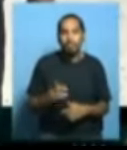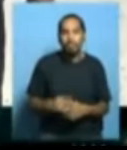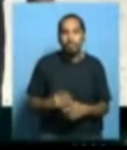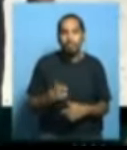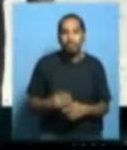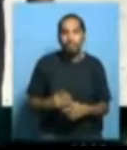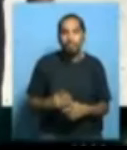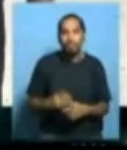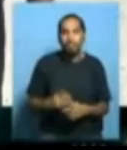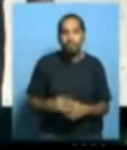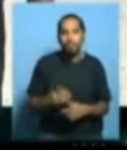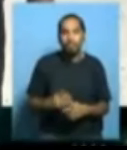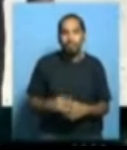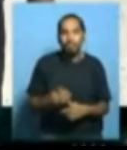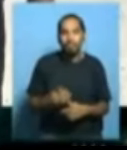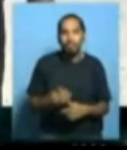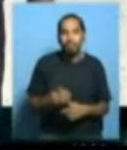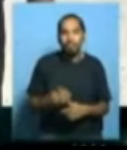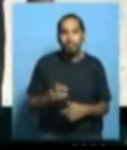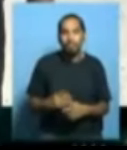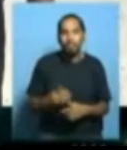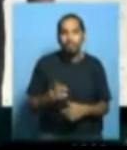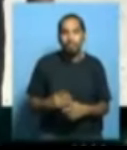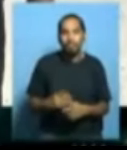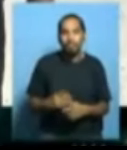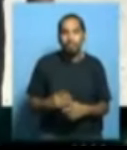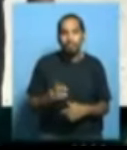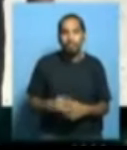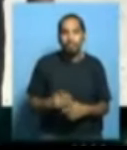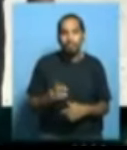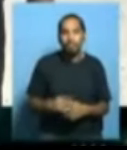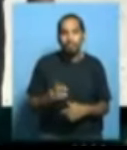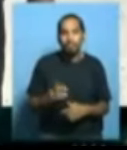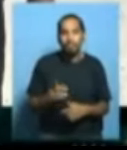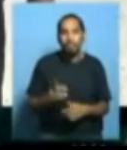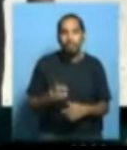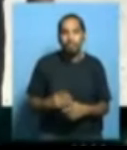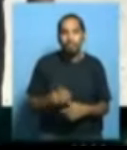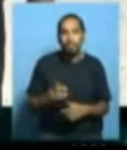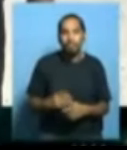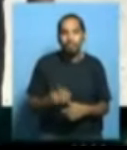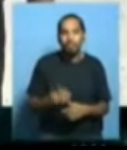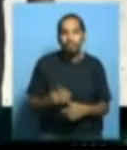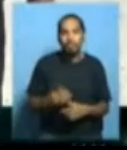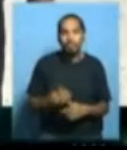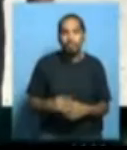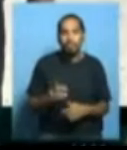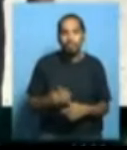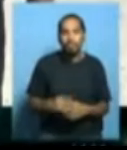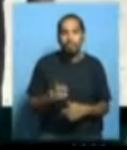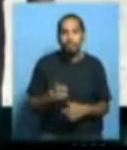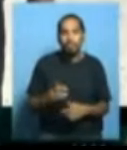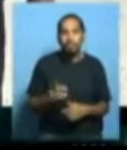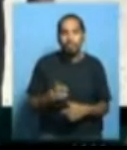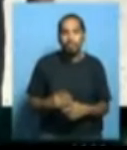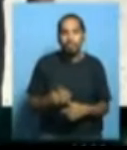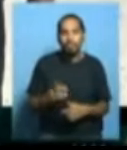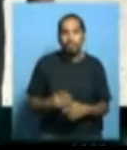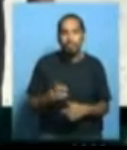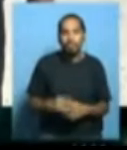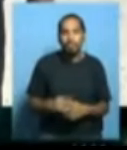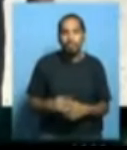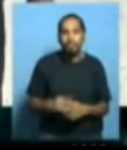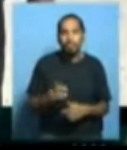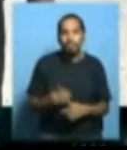chofer está siendo atendido allí por la ambulancia del SAME. ¿No has tenido oportunidad de charlar con los enfermeros, con los